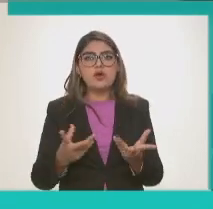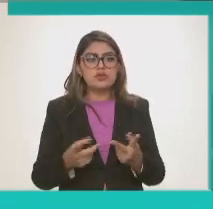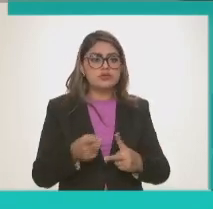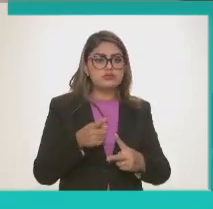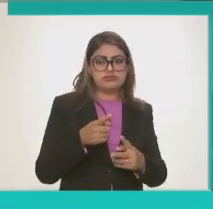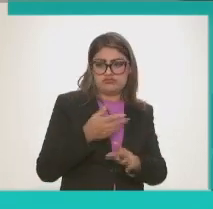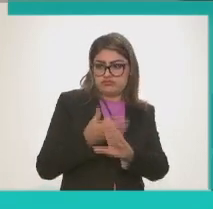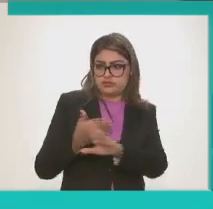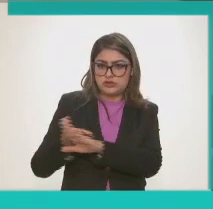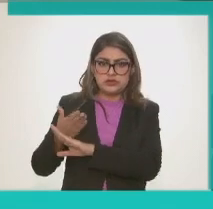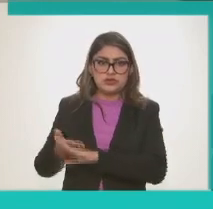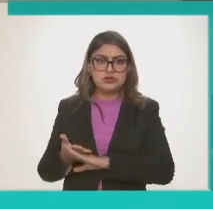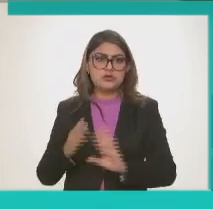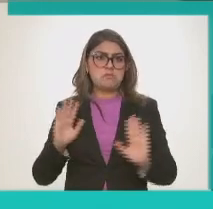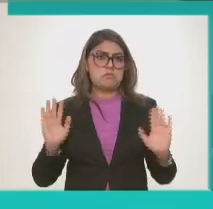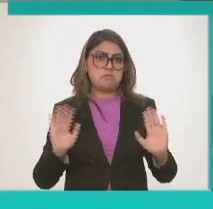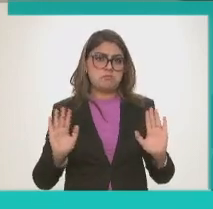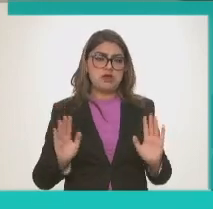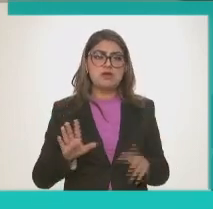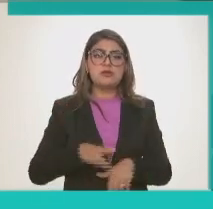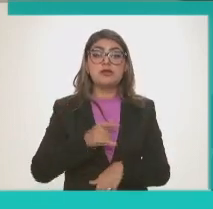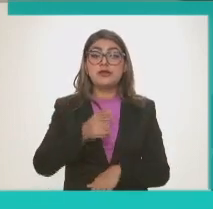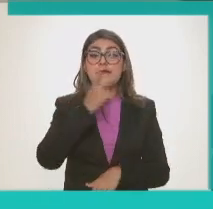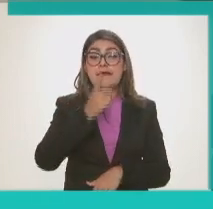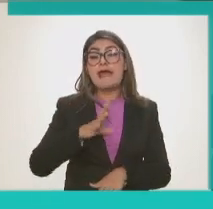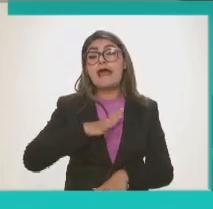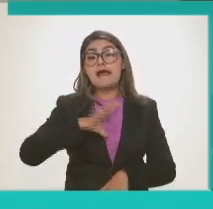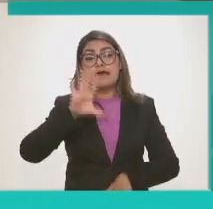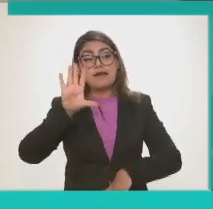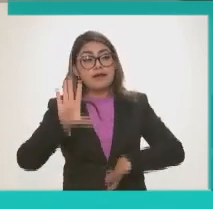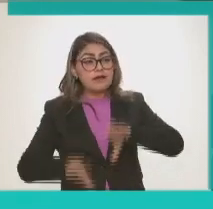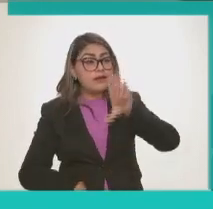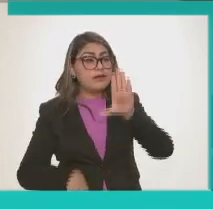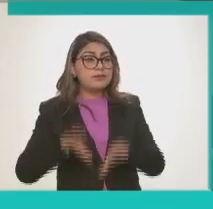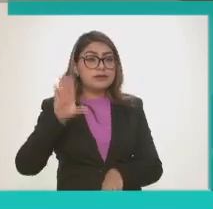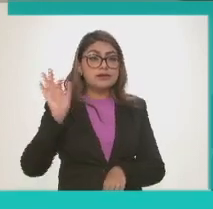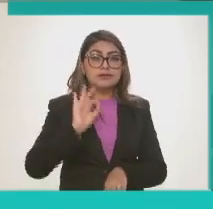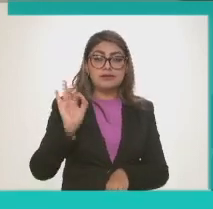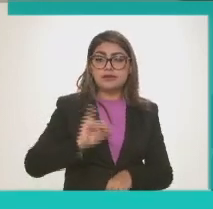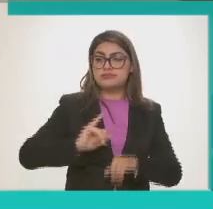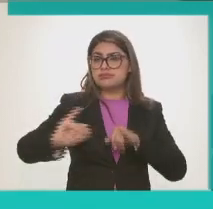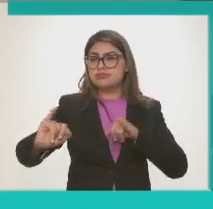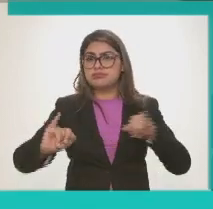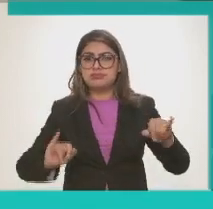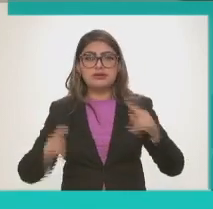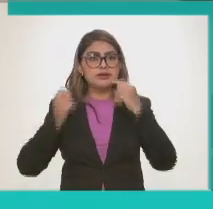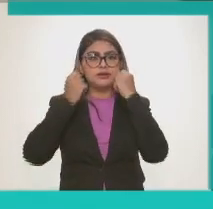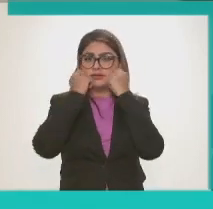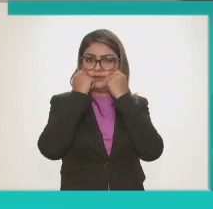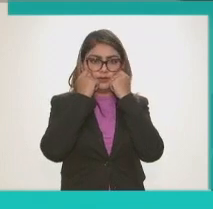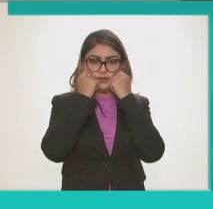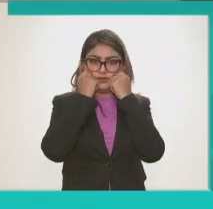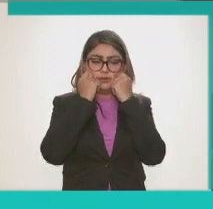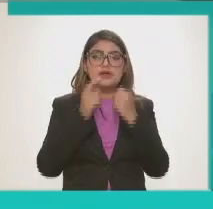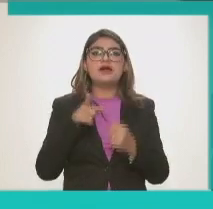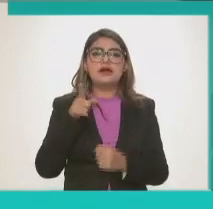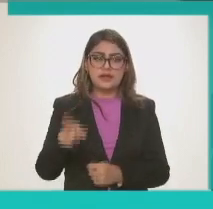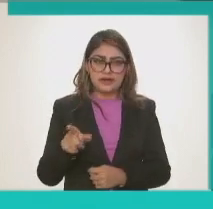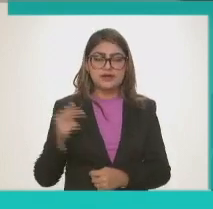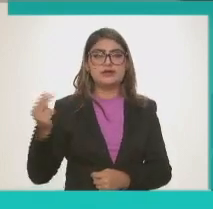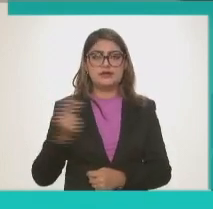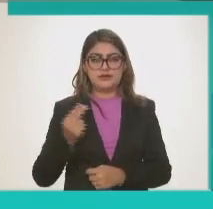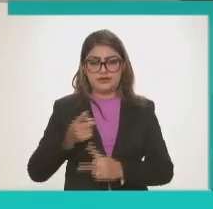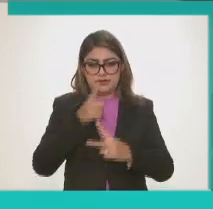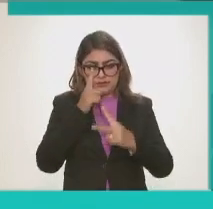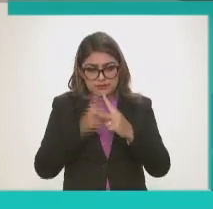se están llevando a cabo porque digo un ataque aislado así sea en la geografía en el punto más desconocido